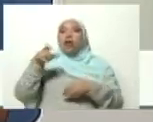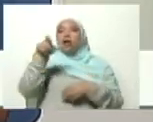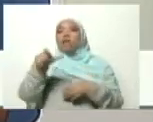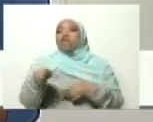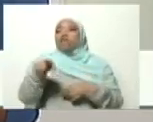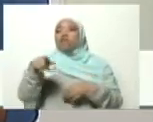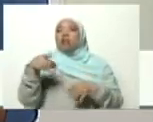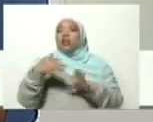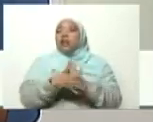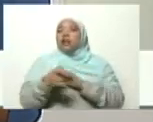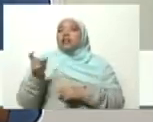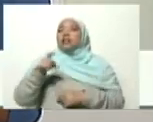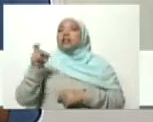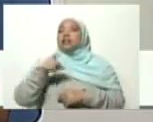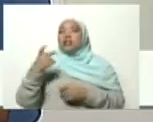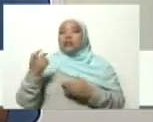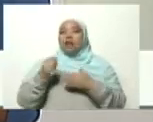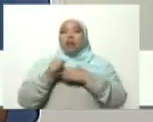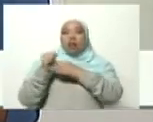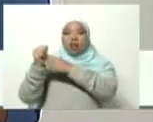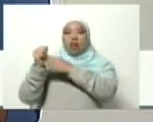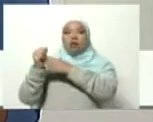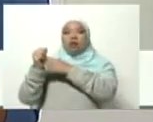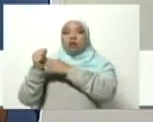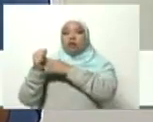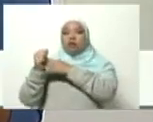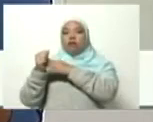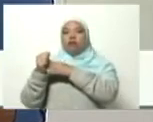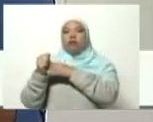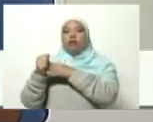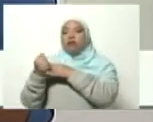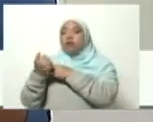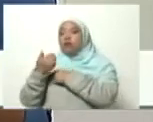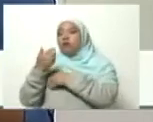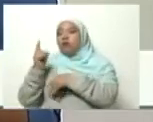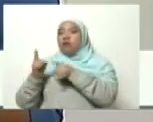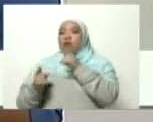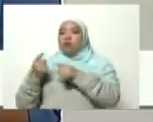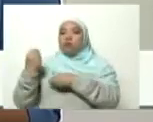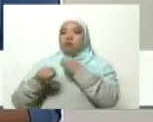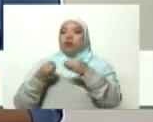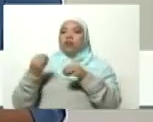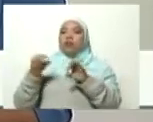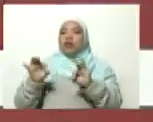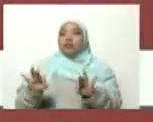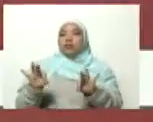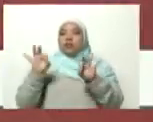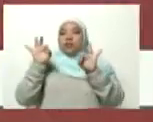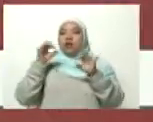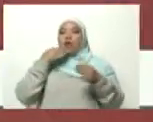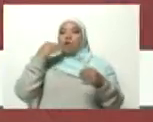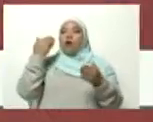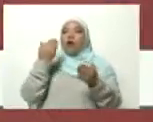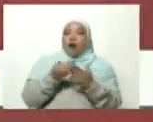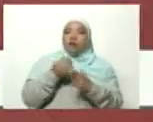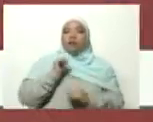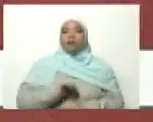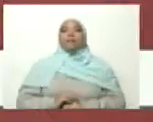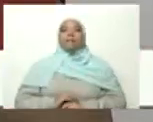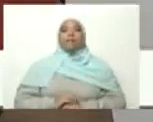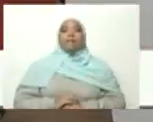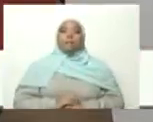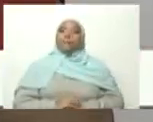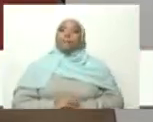tener cada líder en cuanto a las estructuras medias para ser seleccionado? Gracias.